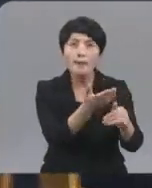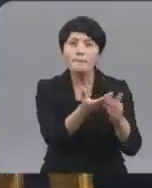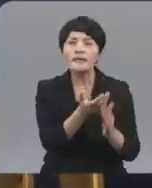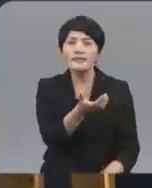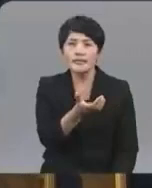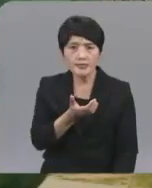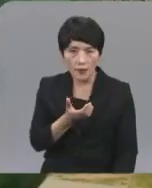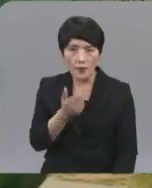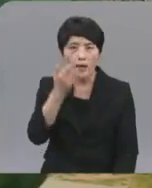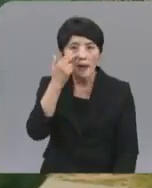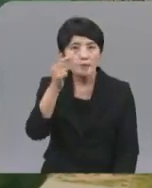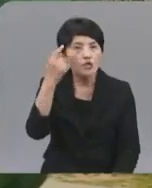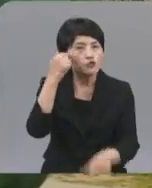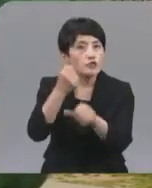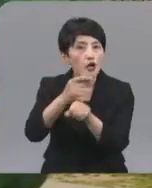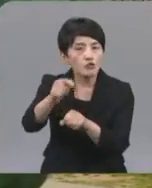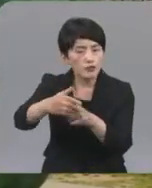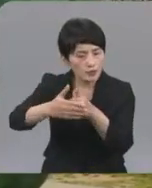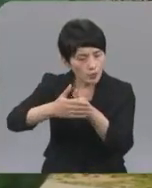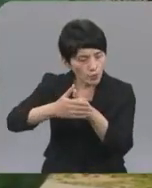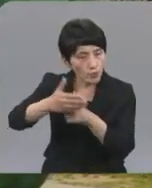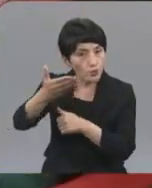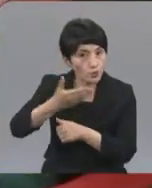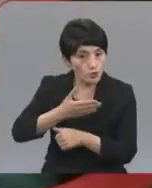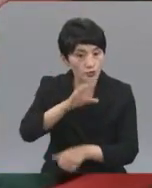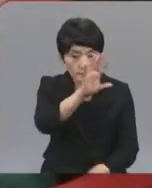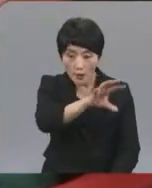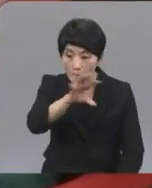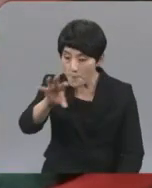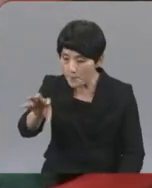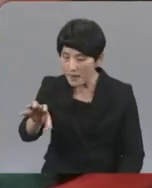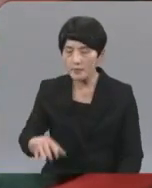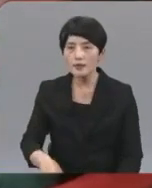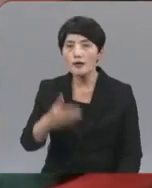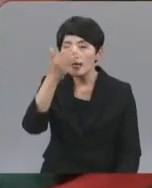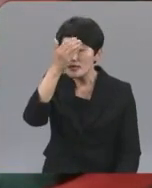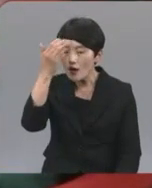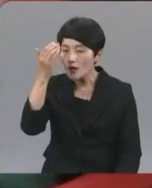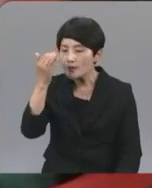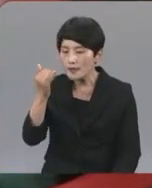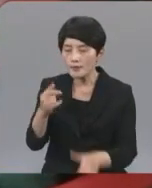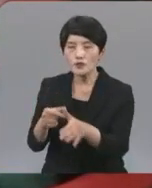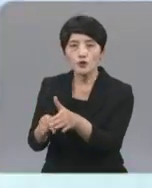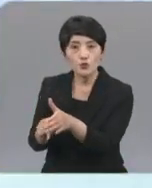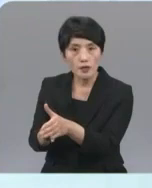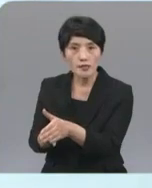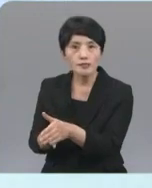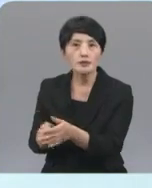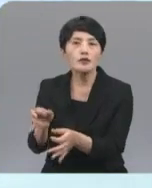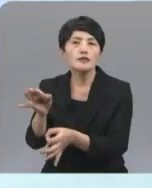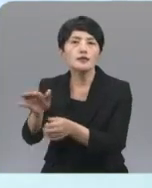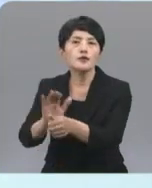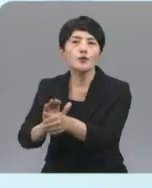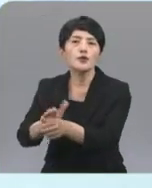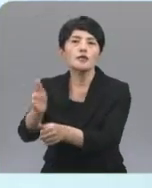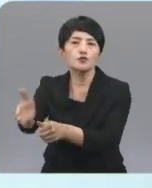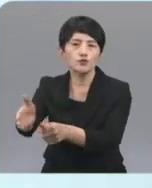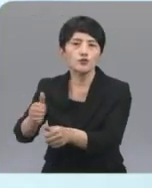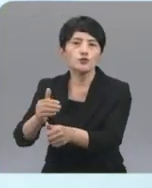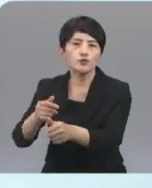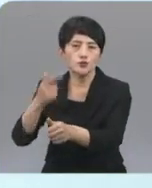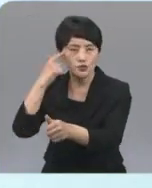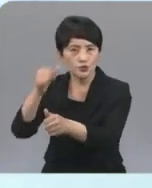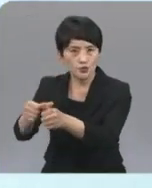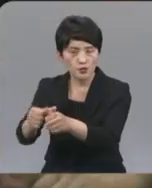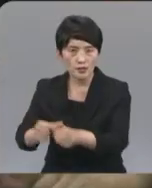39 años que recibirán una ayuda de 120 millones de wones al año por un máximo de 10 años el Instituto afirma que